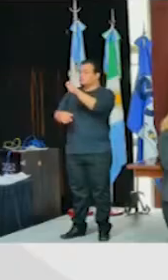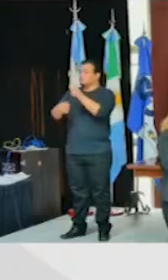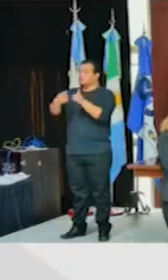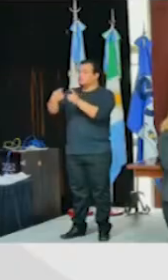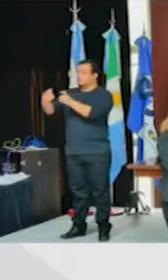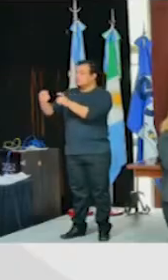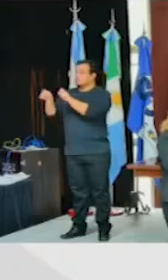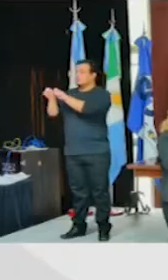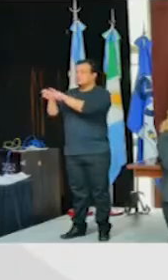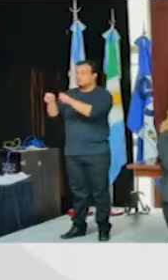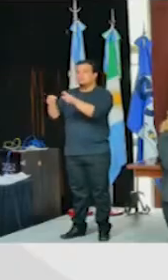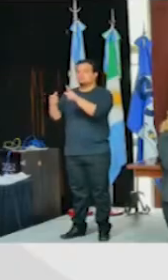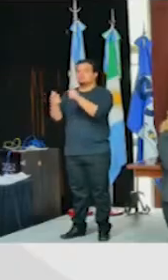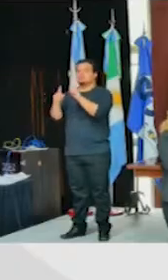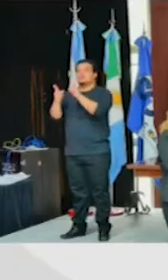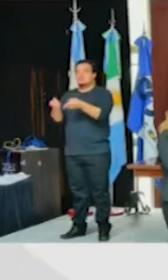de decisiones.